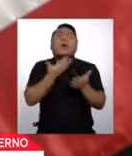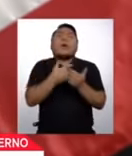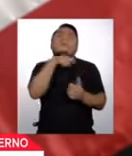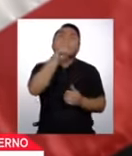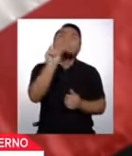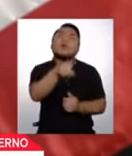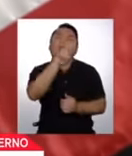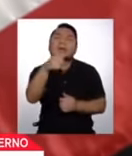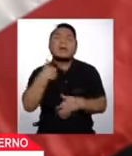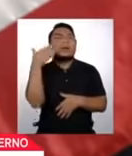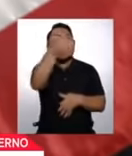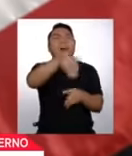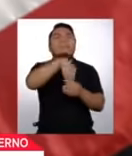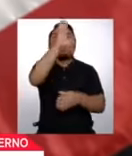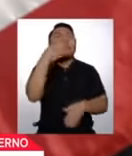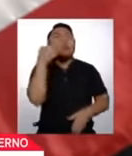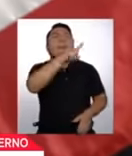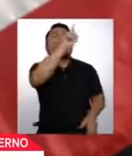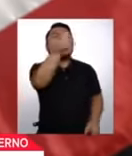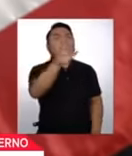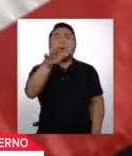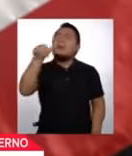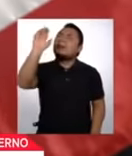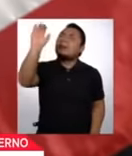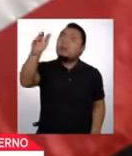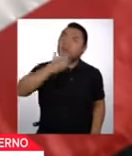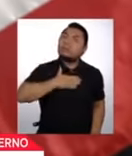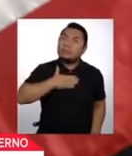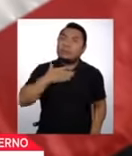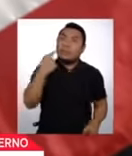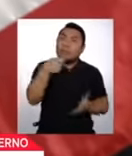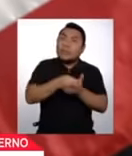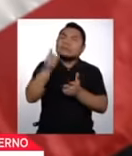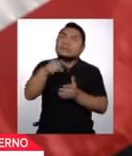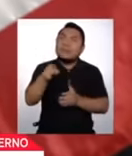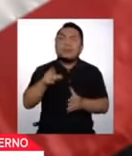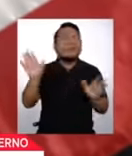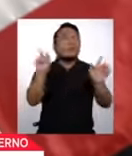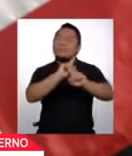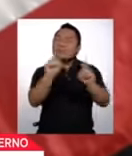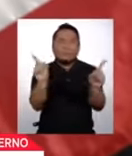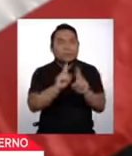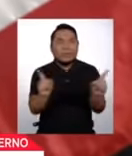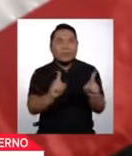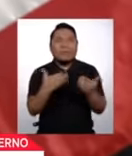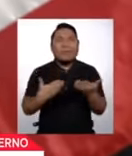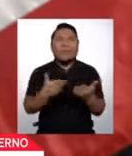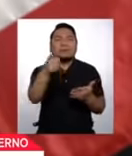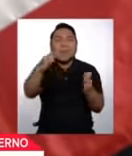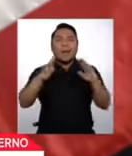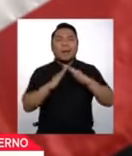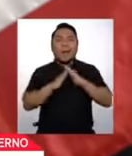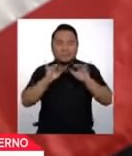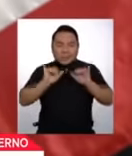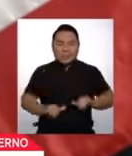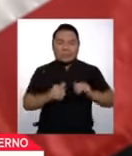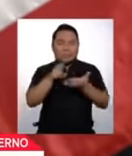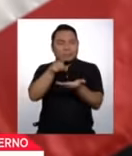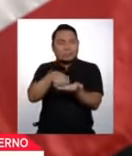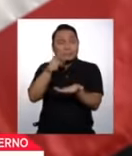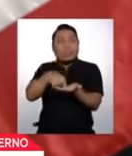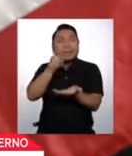preguntar en ventanilla si es que eran o no acreedores del bono. Pero ahora no, hay un sistema mucho más